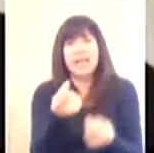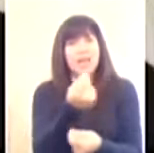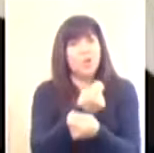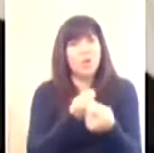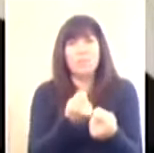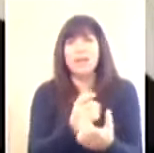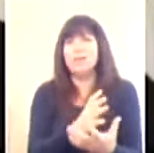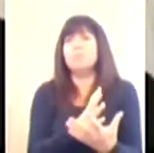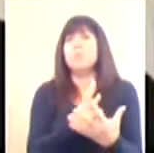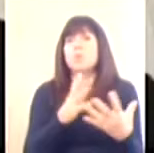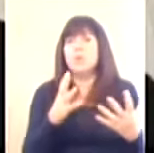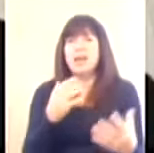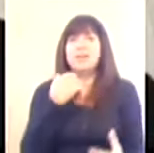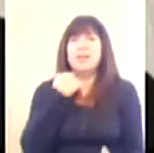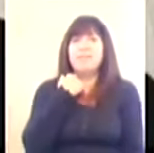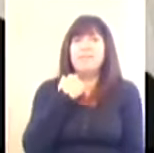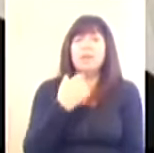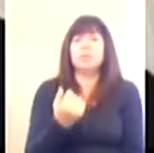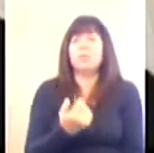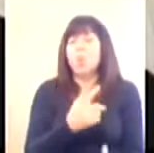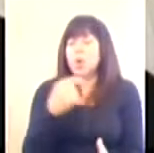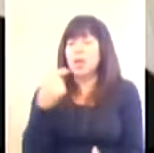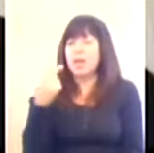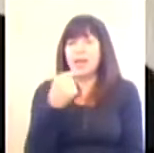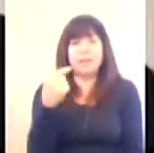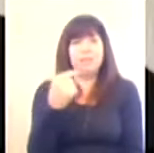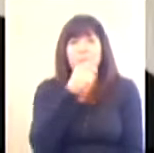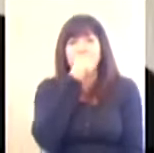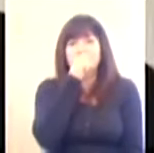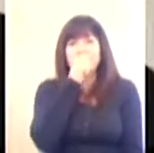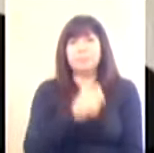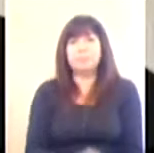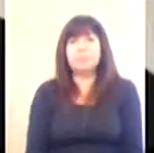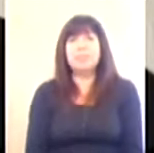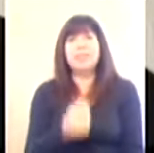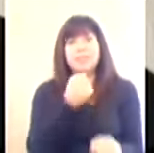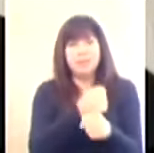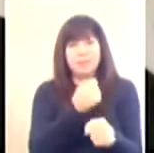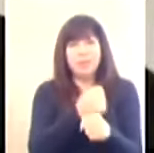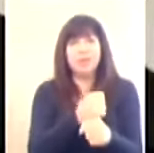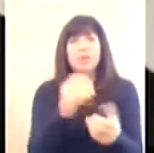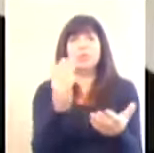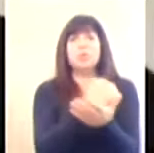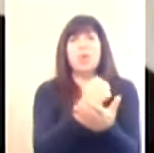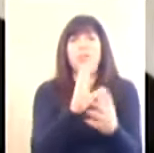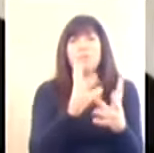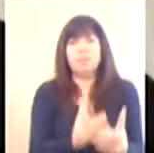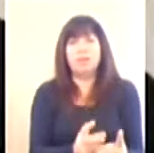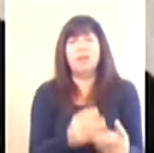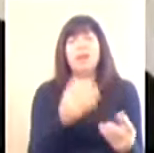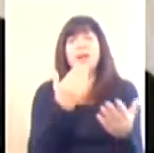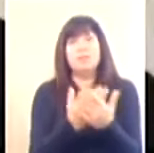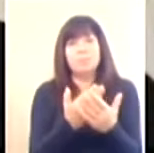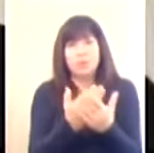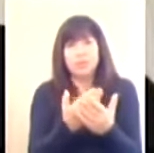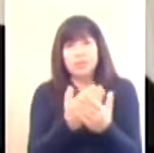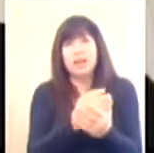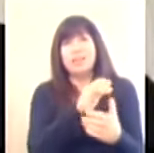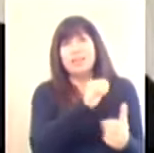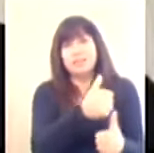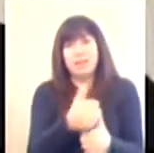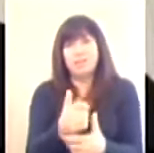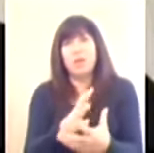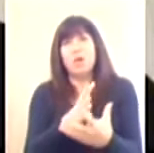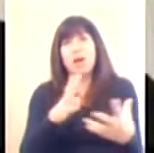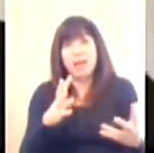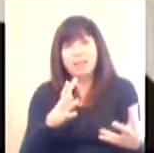severa, con efectos muy dañinos, muy negativos en el empleo, los ingresos de la familia. Aprovechar eso, que es un desafío enorme,